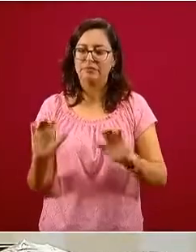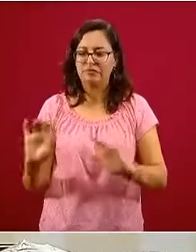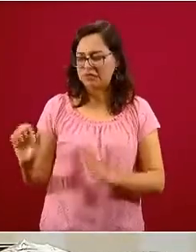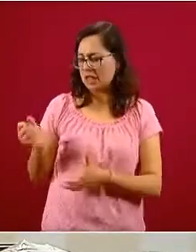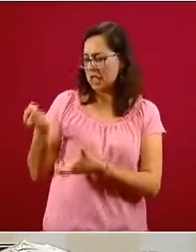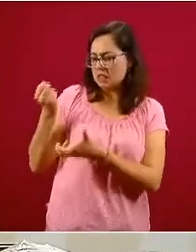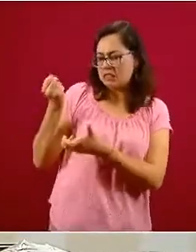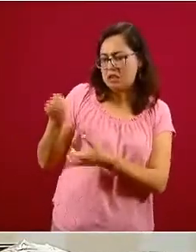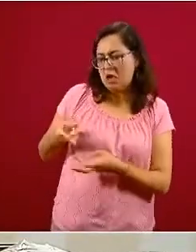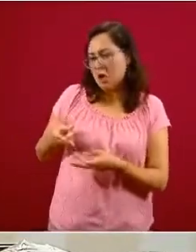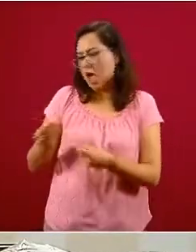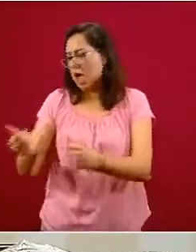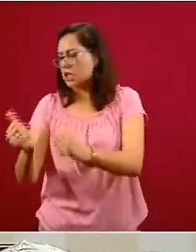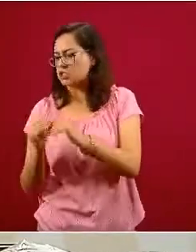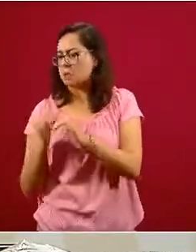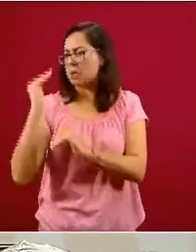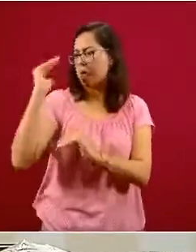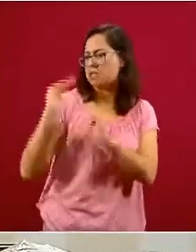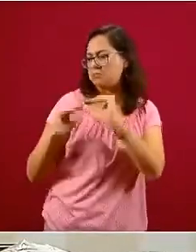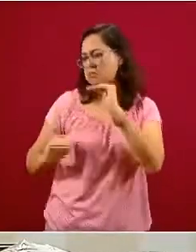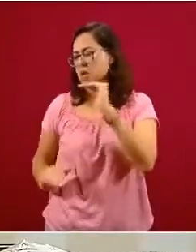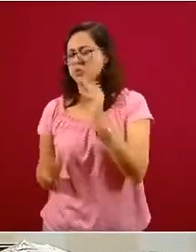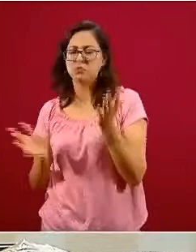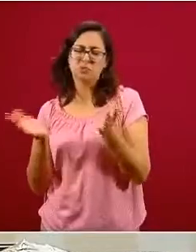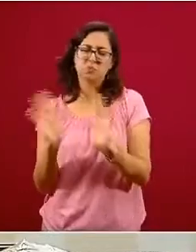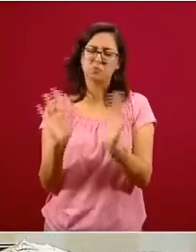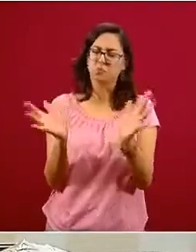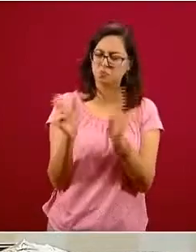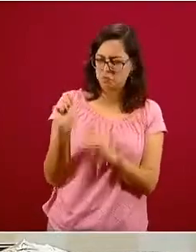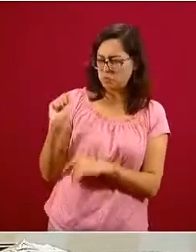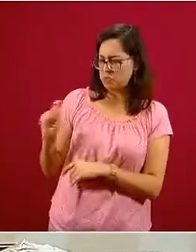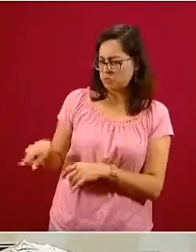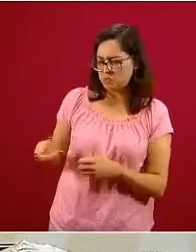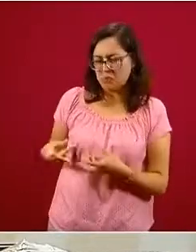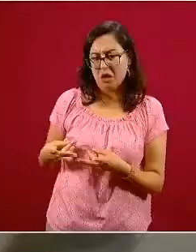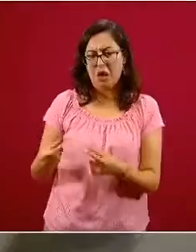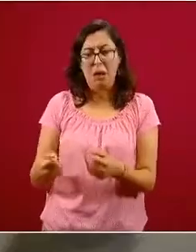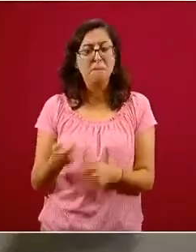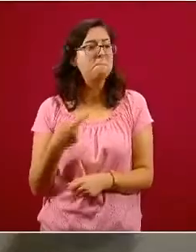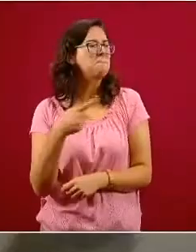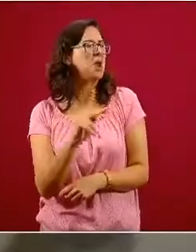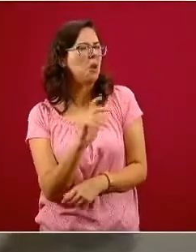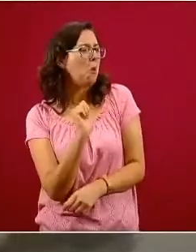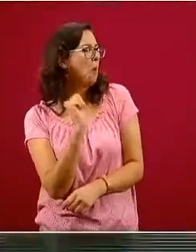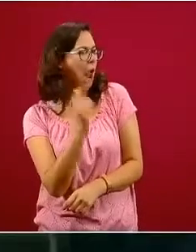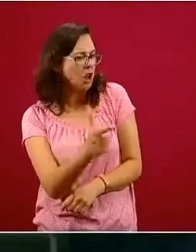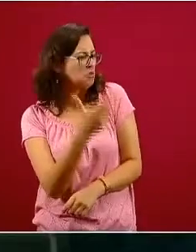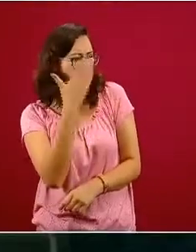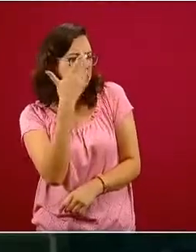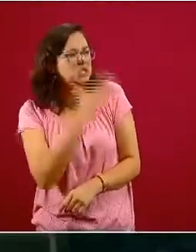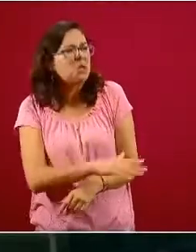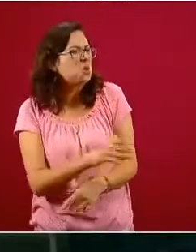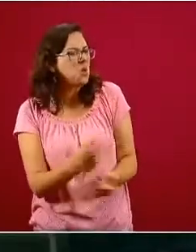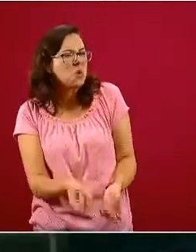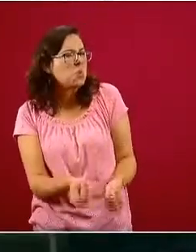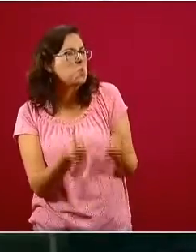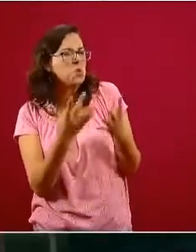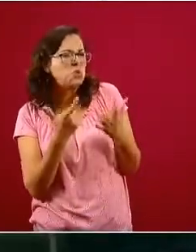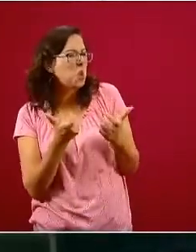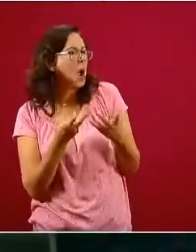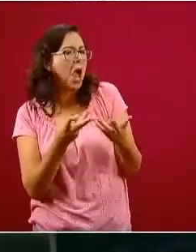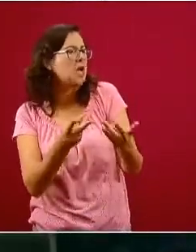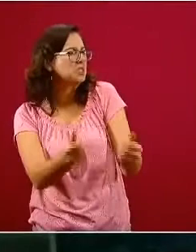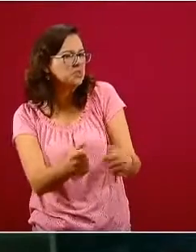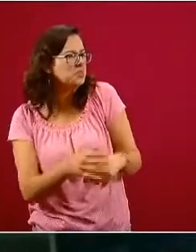mover los recursos o el disminuir los recursos. ¿Pero se tiene alguna referencia de cuánto se gastaba en esta situación?